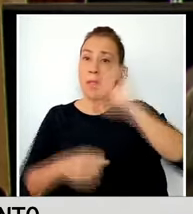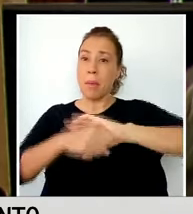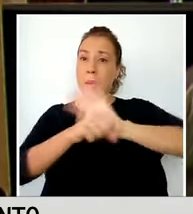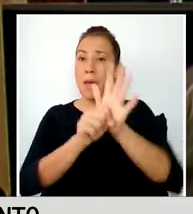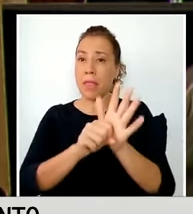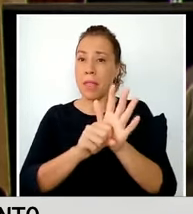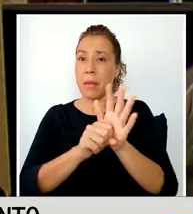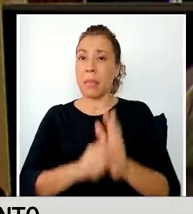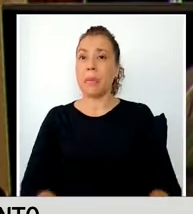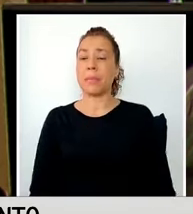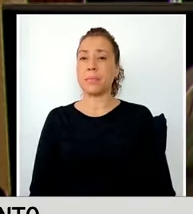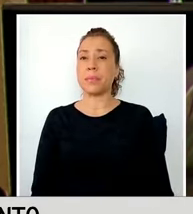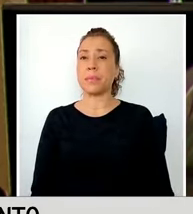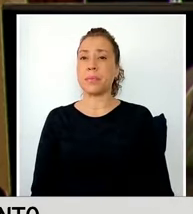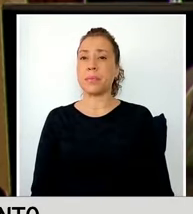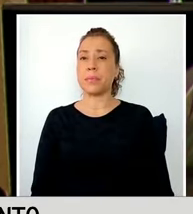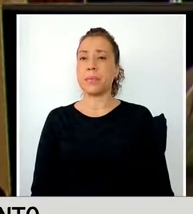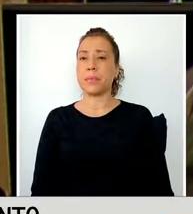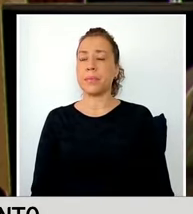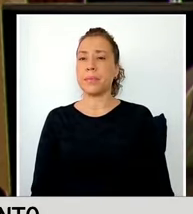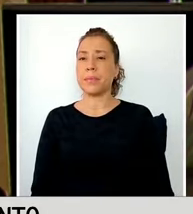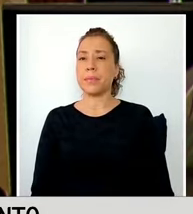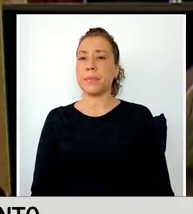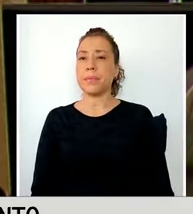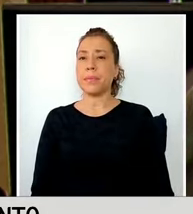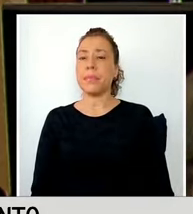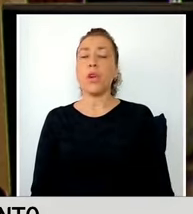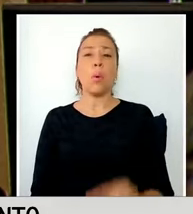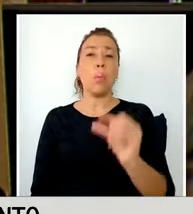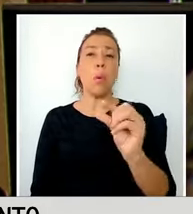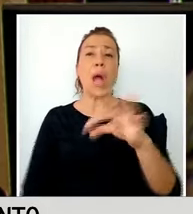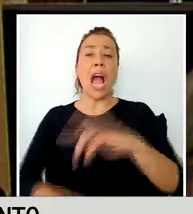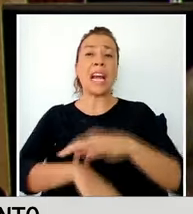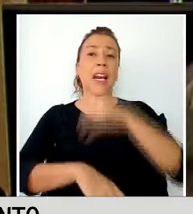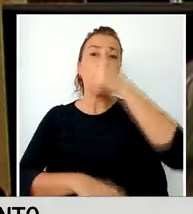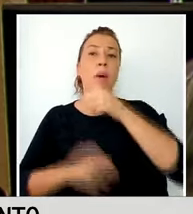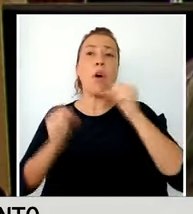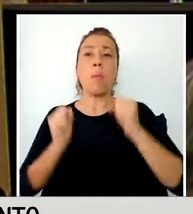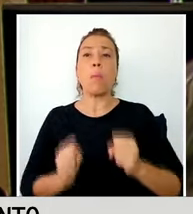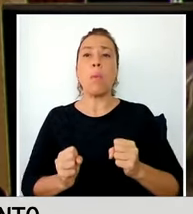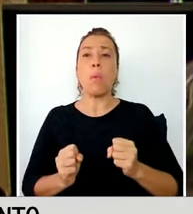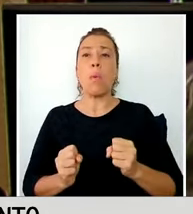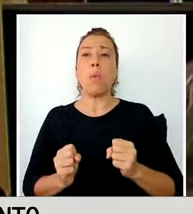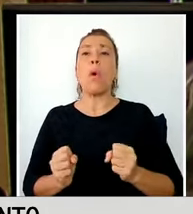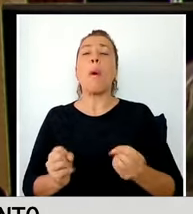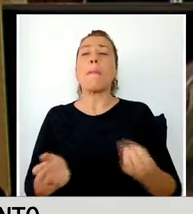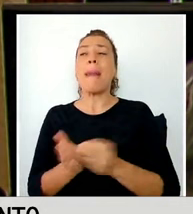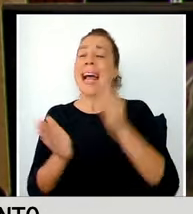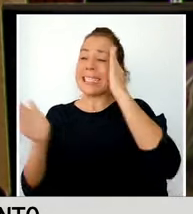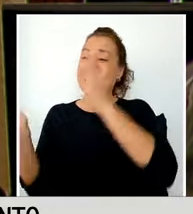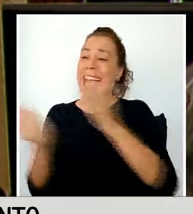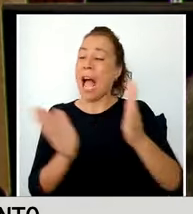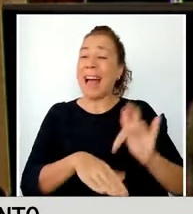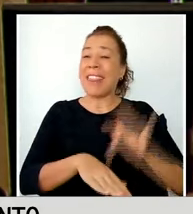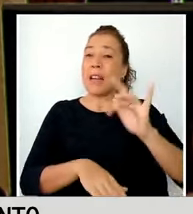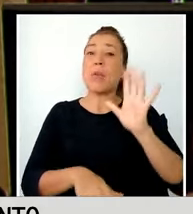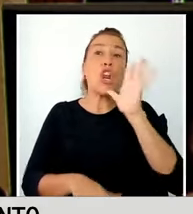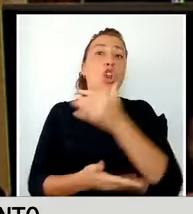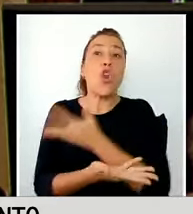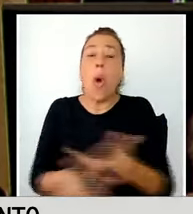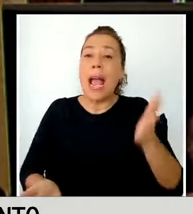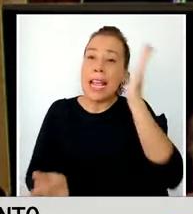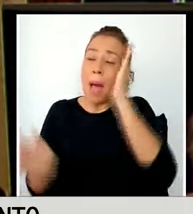muy muy pequeño número de clínicas pudieron expandir a camas críticas porque no tenían camas críticas la mayoría